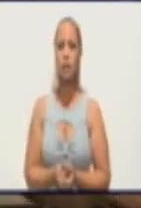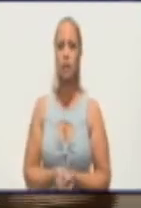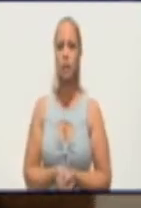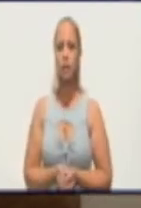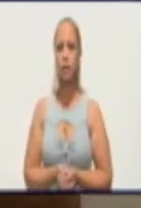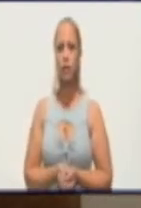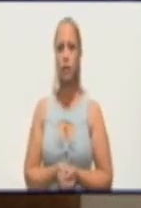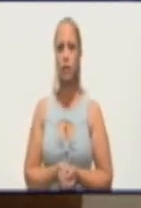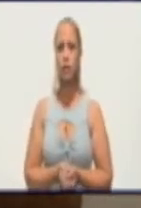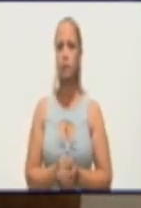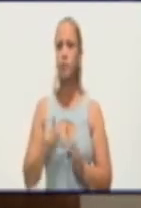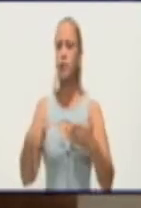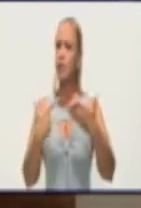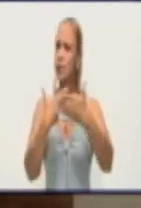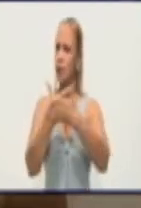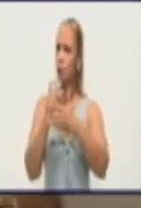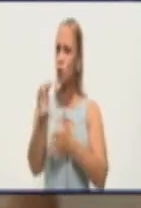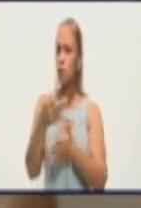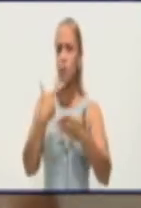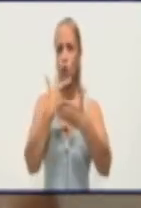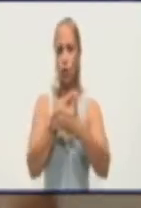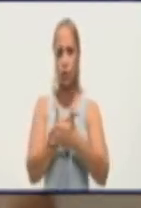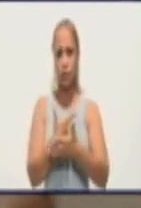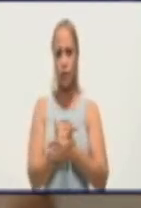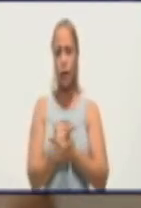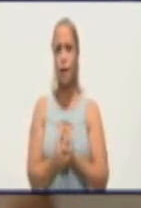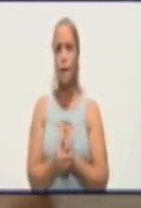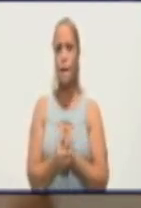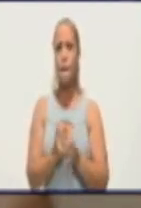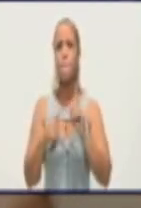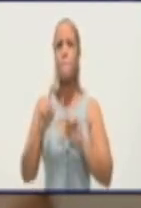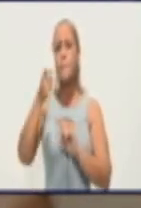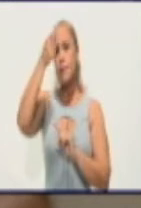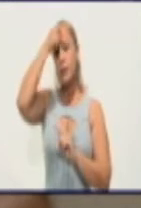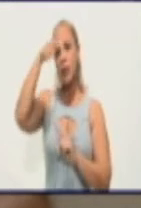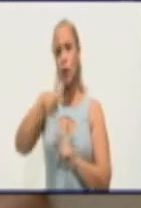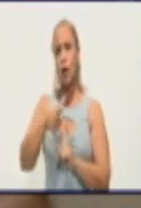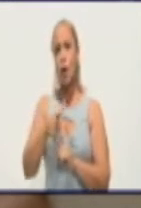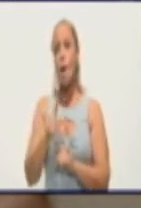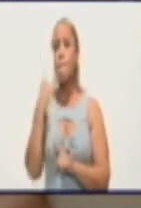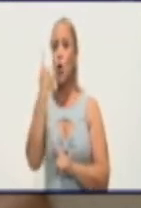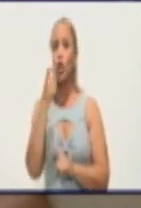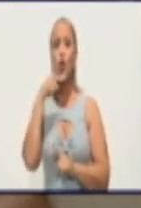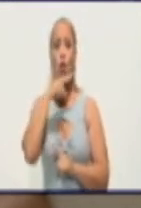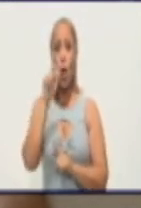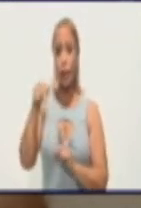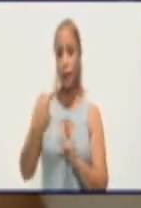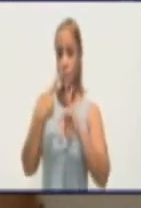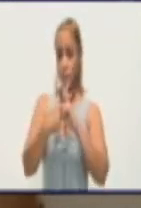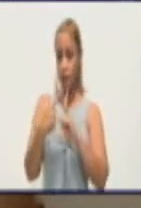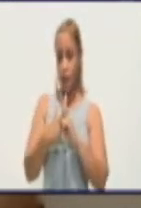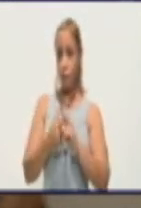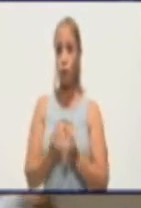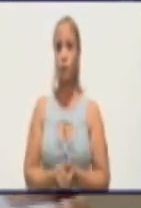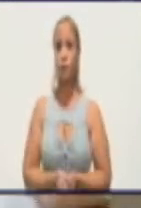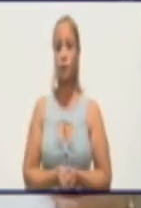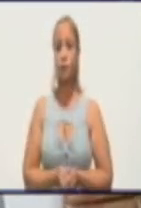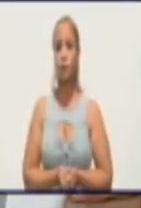el circuito ya municipio de palmar ones y one y molino rojo en bayamo circuito de